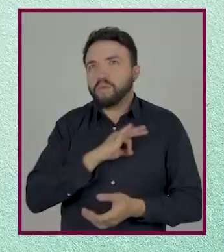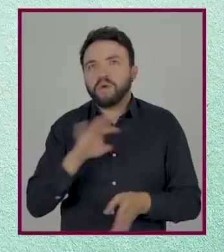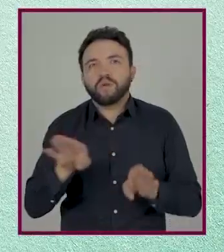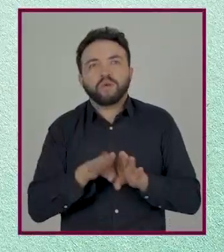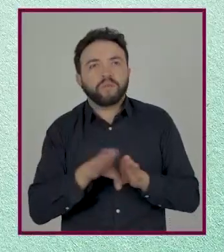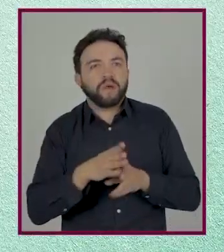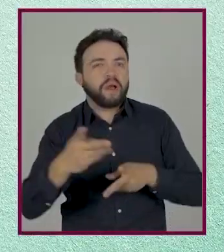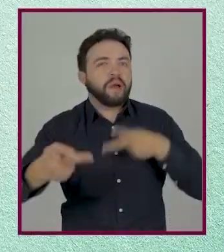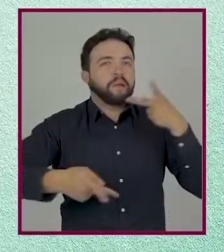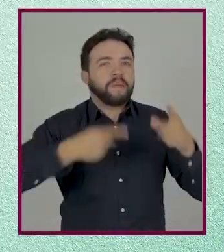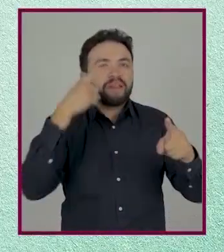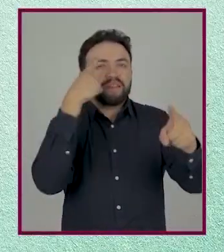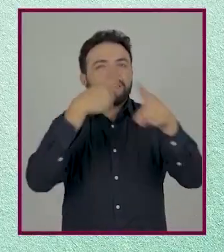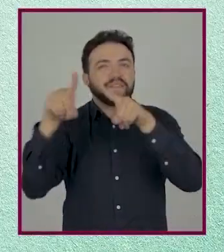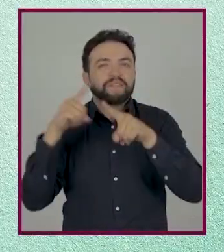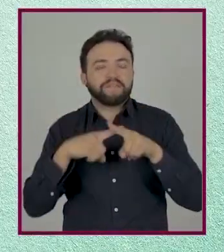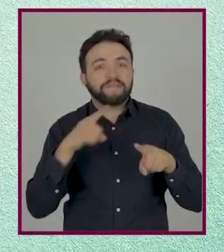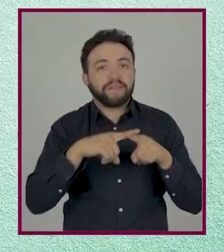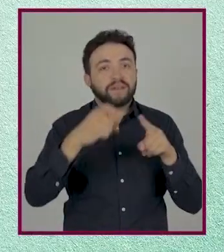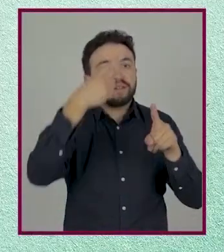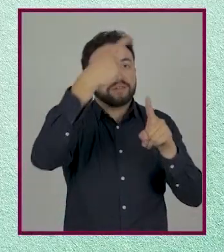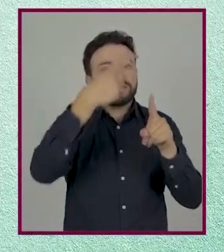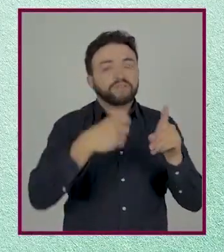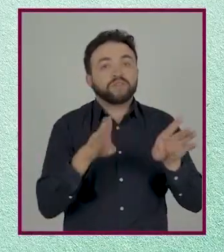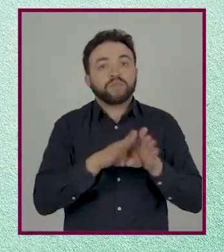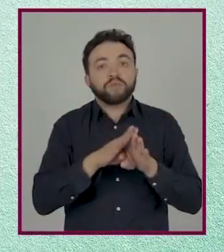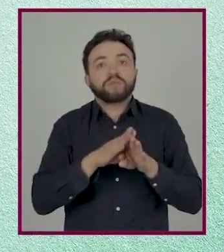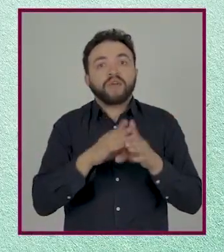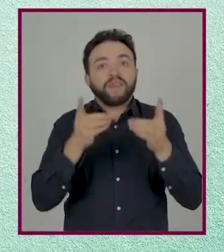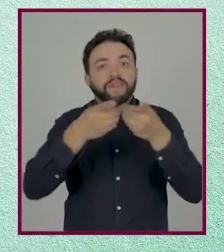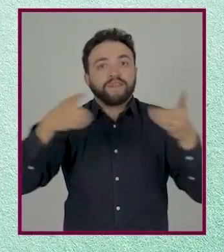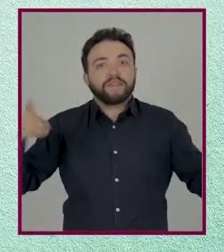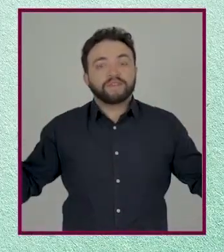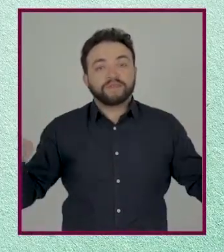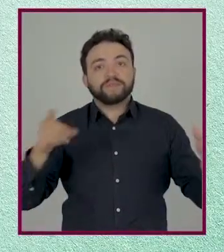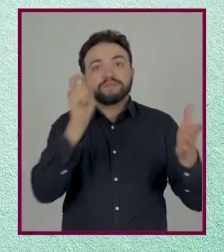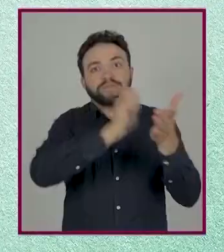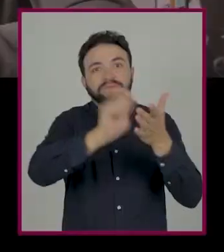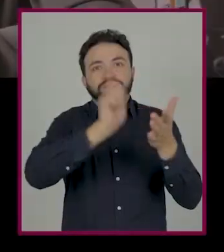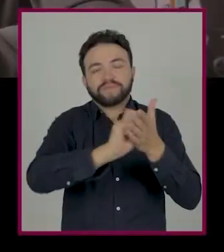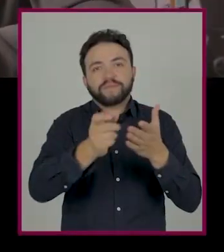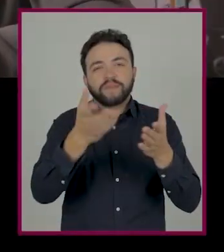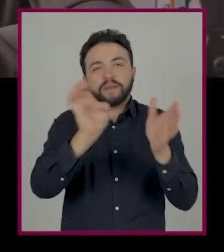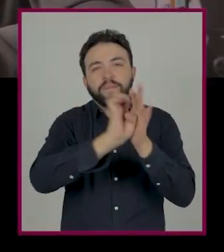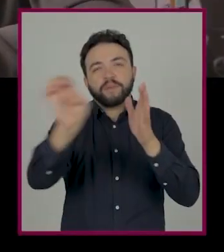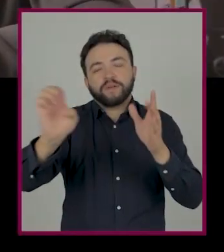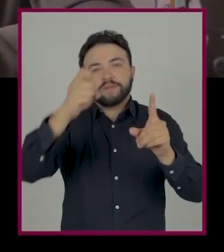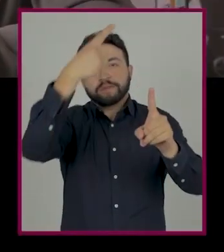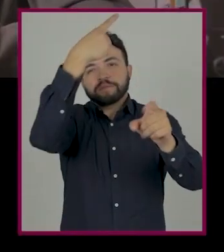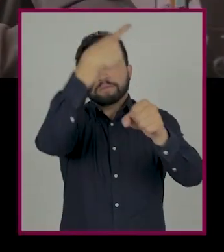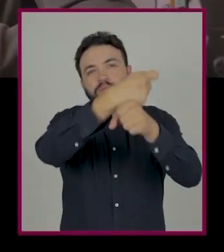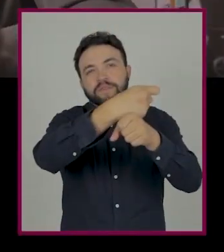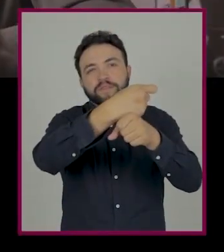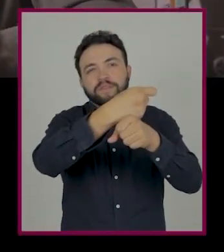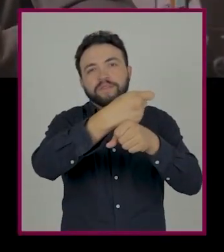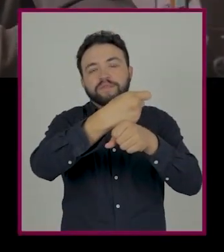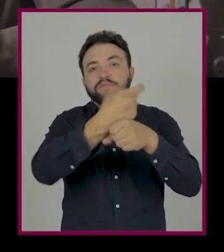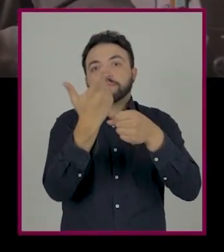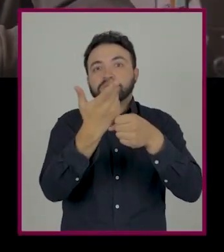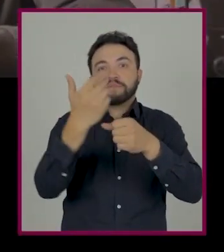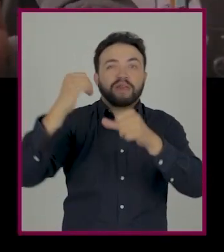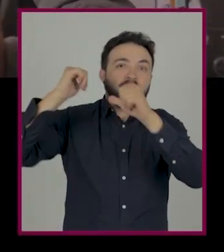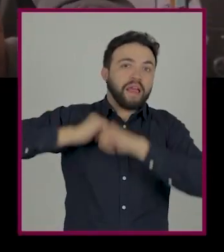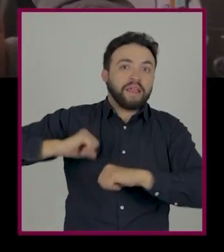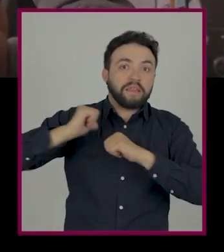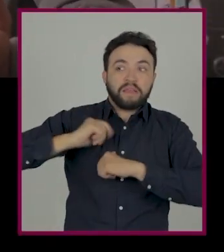recuadros? Pues yo creo que podría hablar de las diferentes etapas en las que se desarrolló la literatura. ¿Y cuáles son esas? Creo que